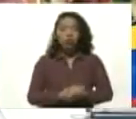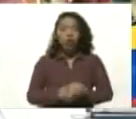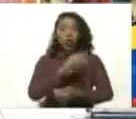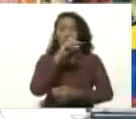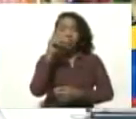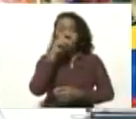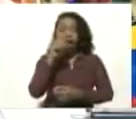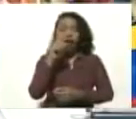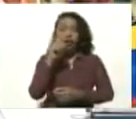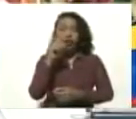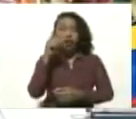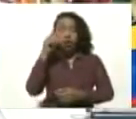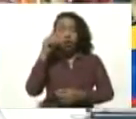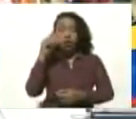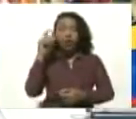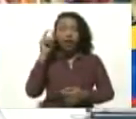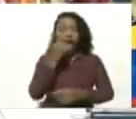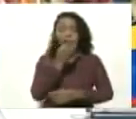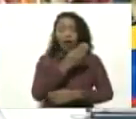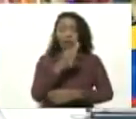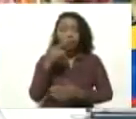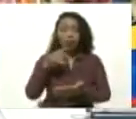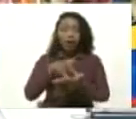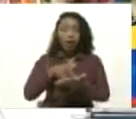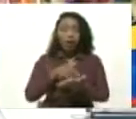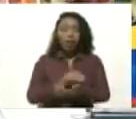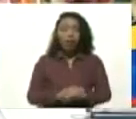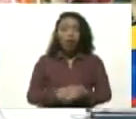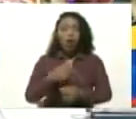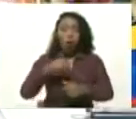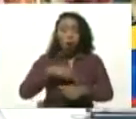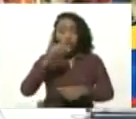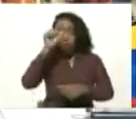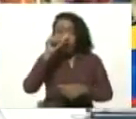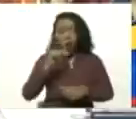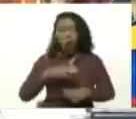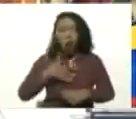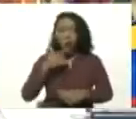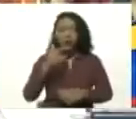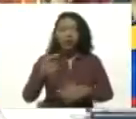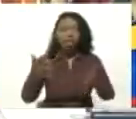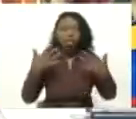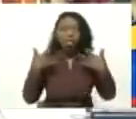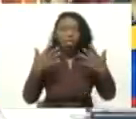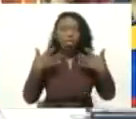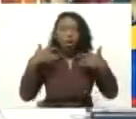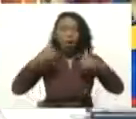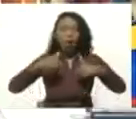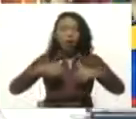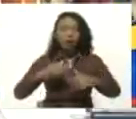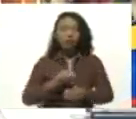200 años de Carabobo. Nosotros podemos decir hoy domingo aquí, este domingo caluroso que tenemos,